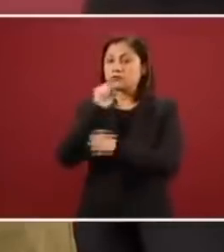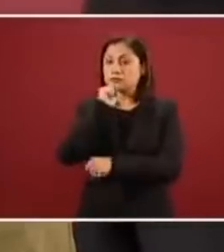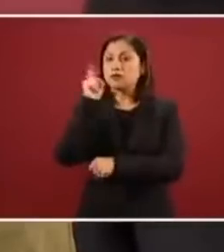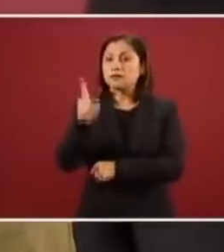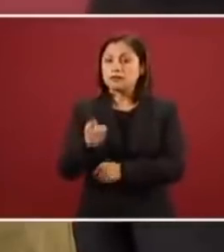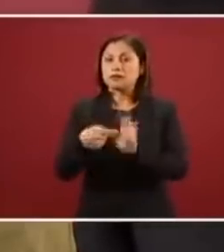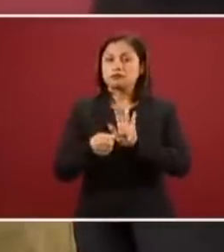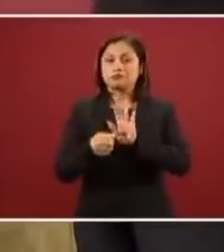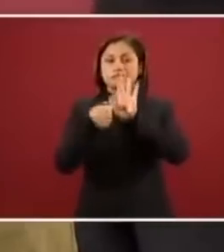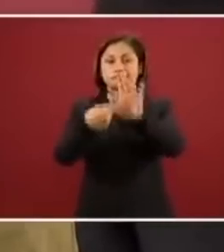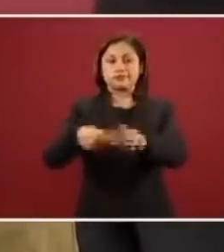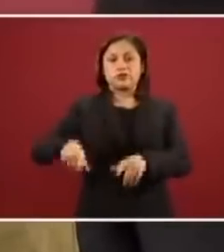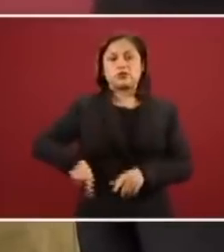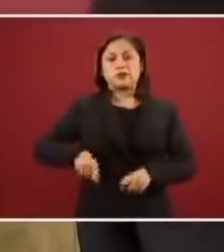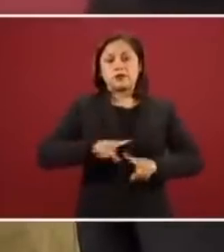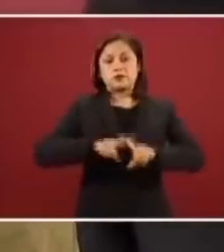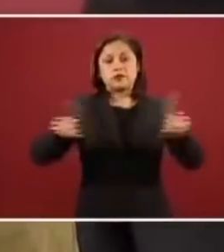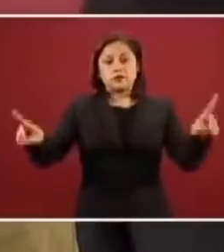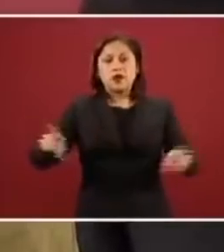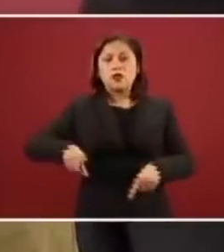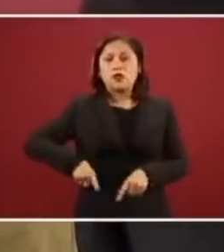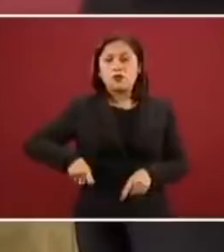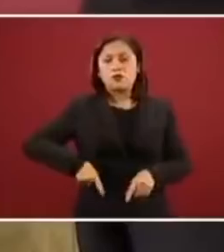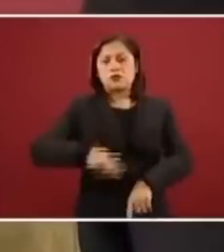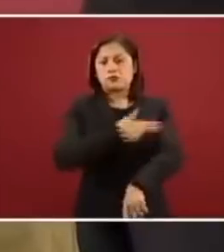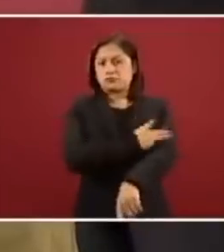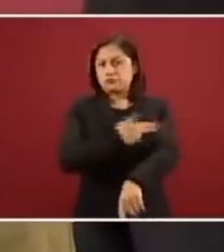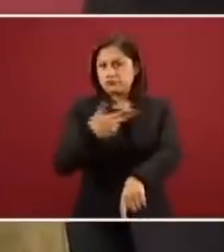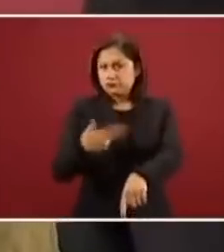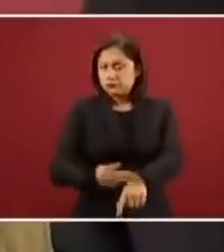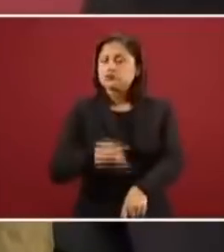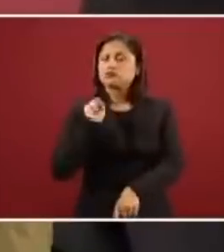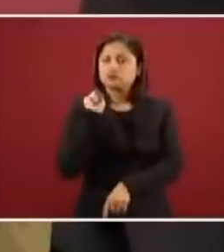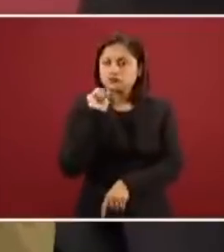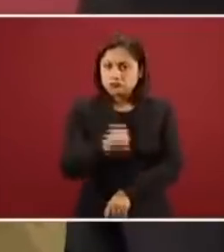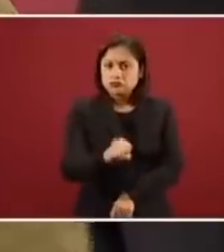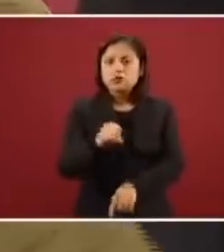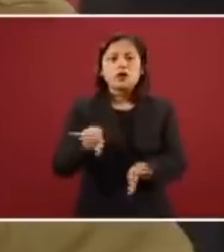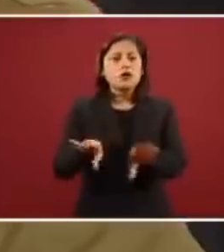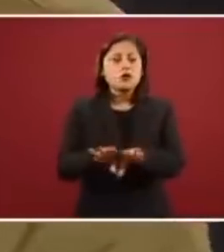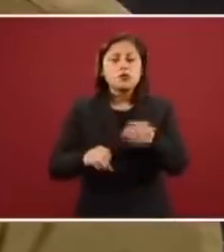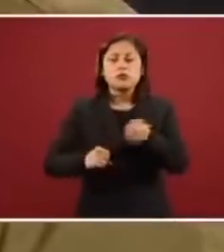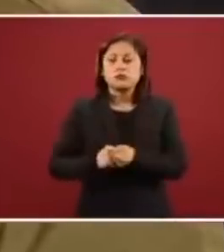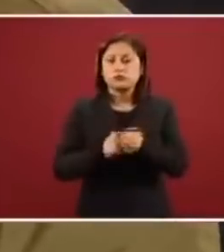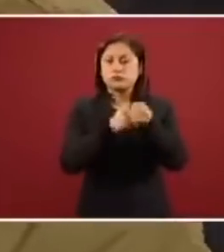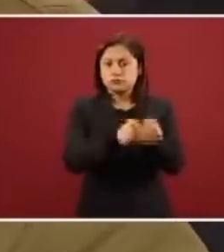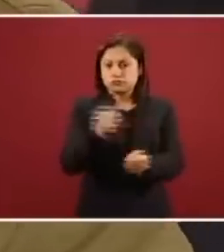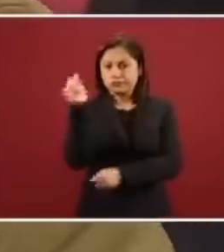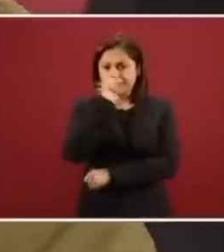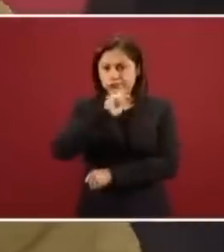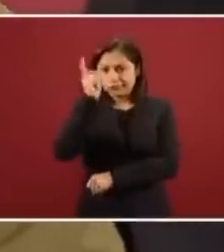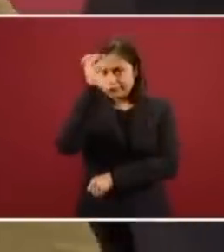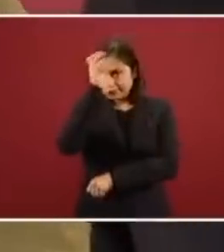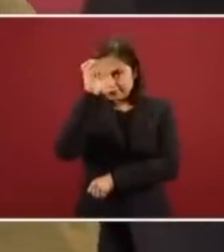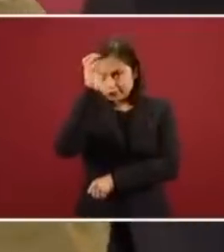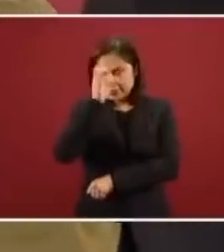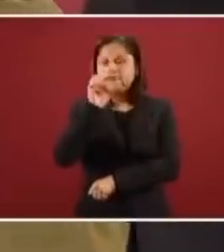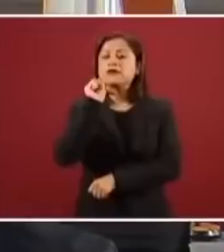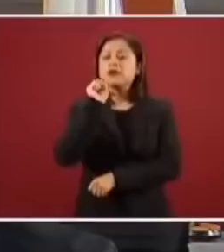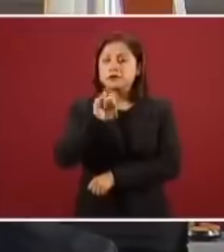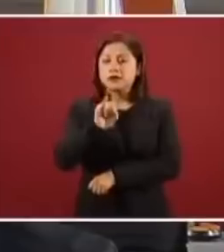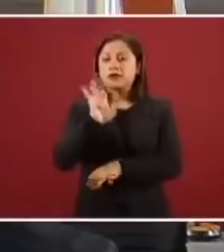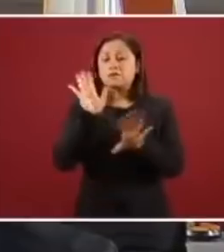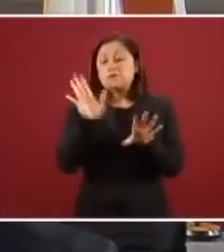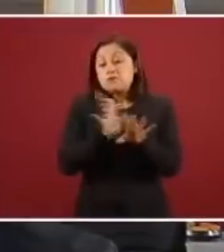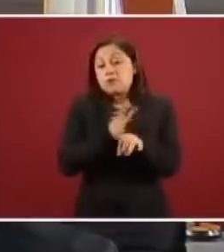dijo dijo toledo que pedía exigía una disculpa pública al secretario